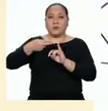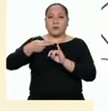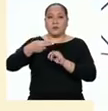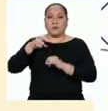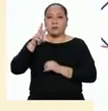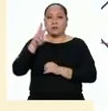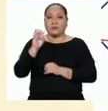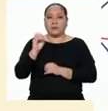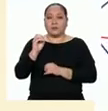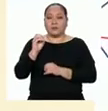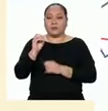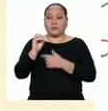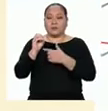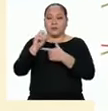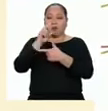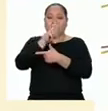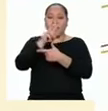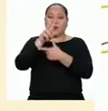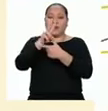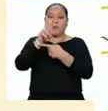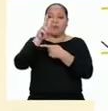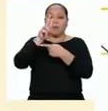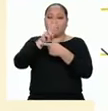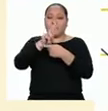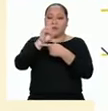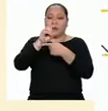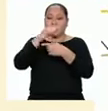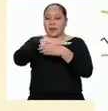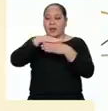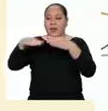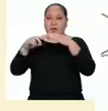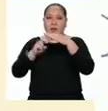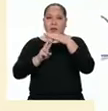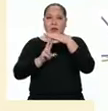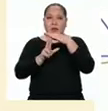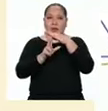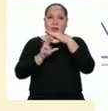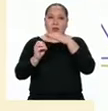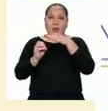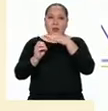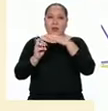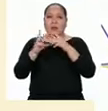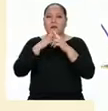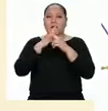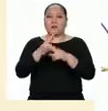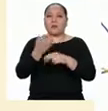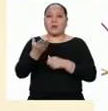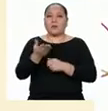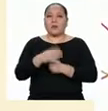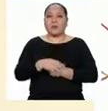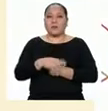20 entre el total de la muestra, 30, lo cual nos resulta